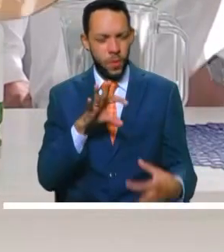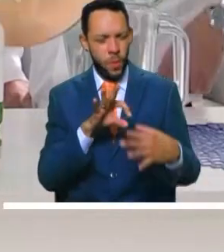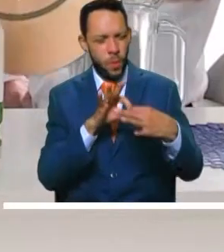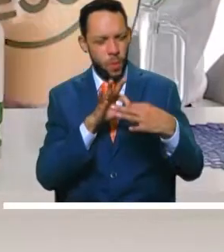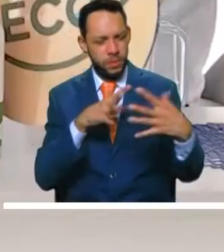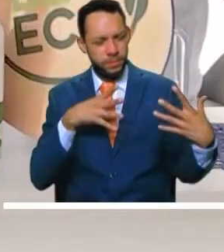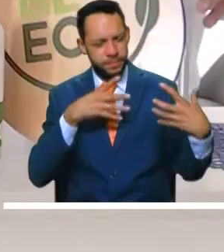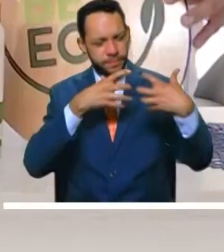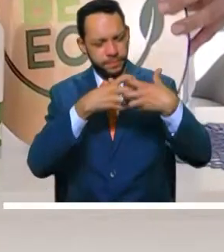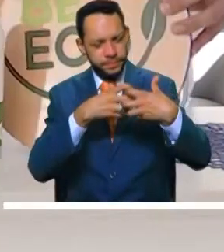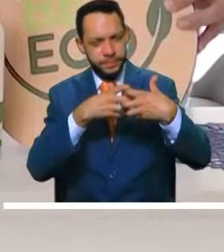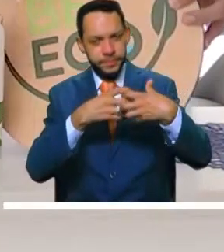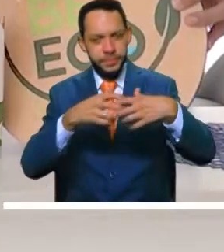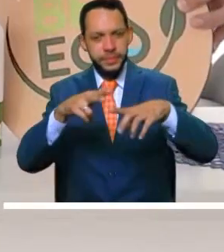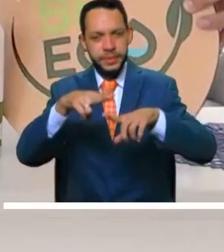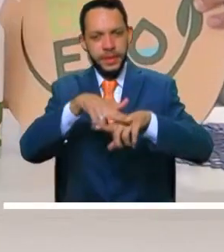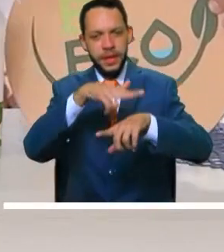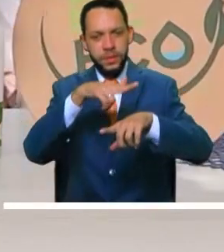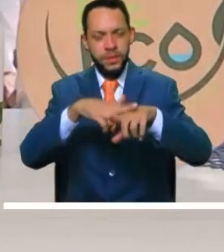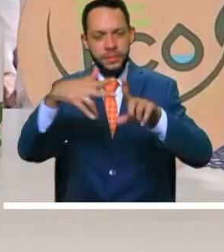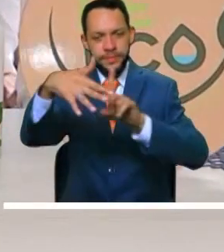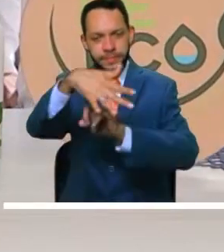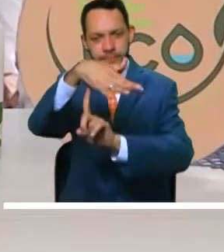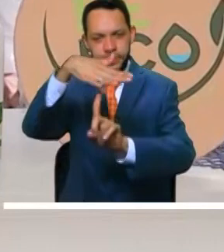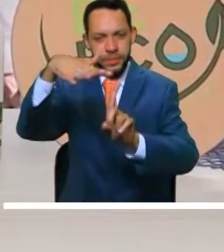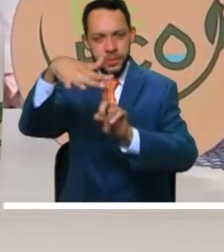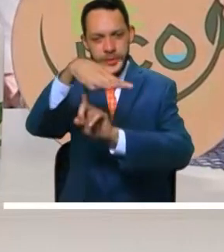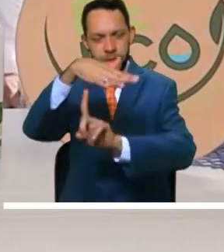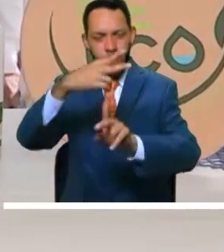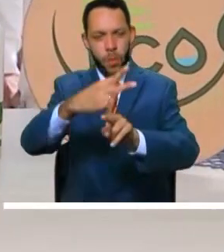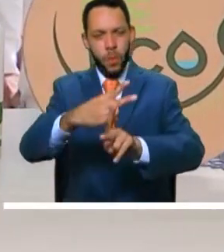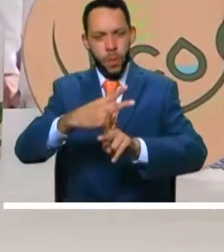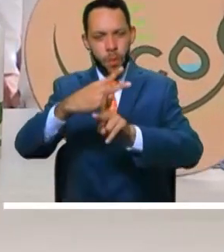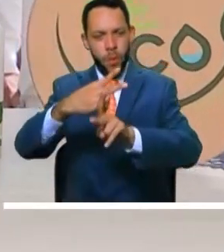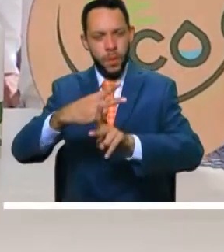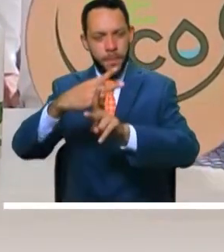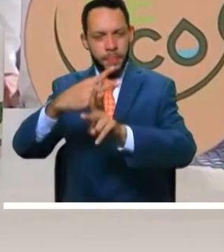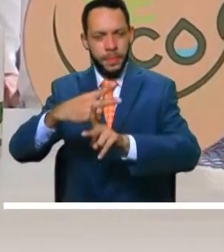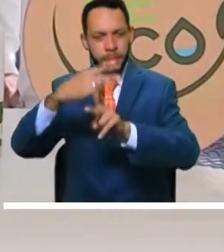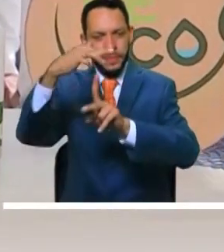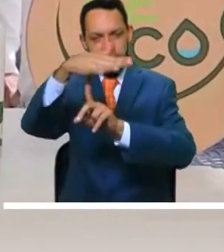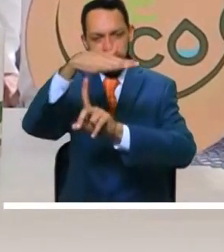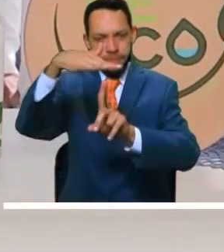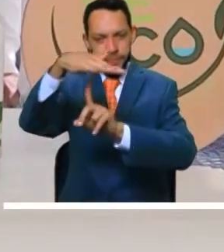medio ambiente. Tenemos que seguir cuidando todas estas